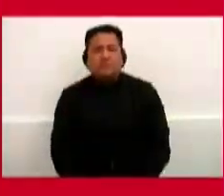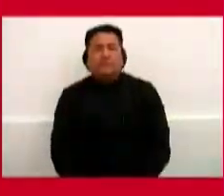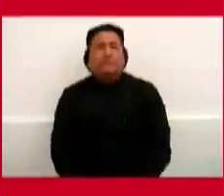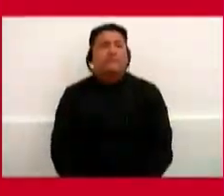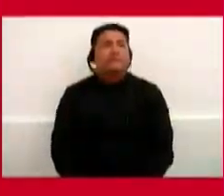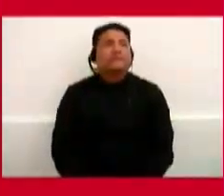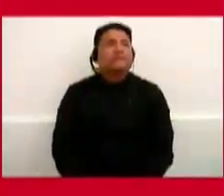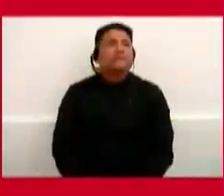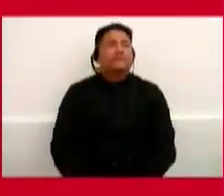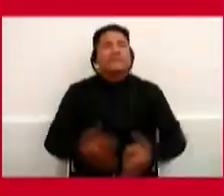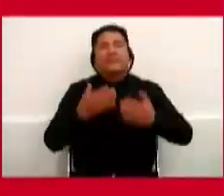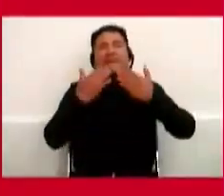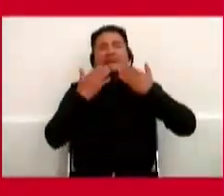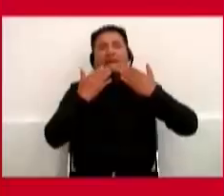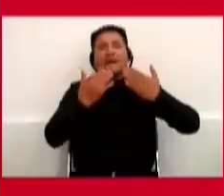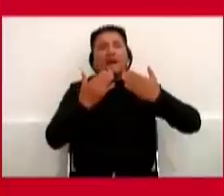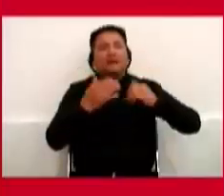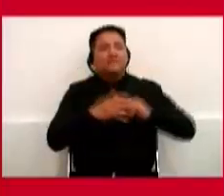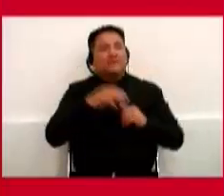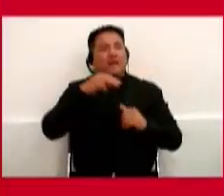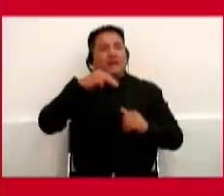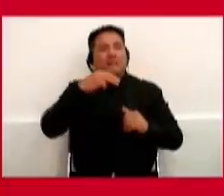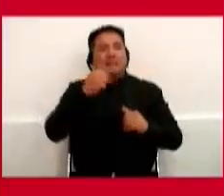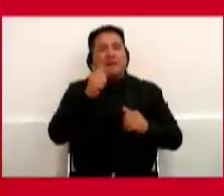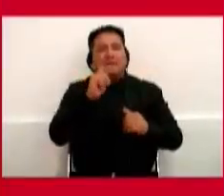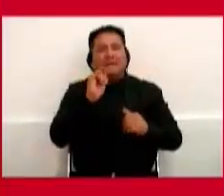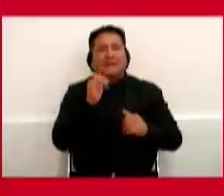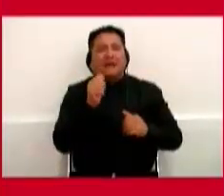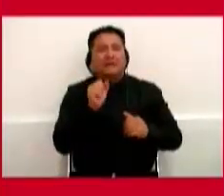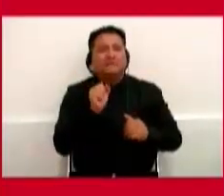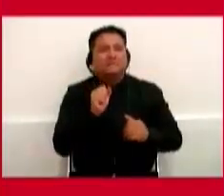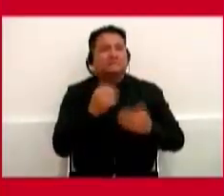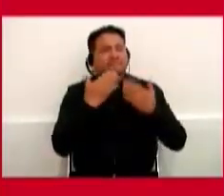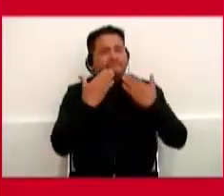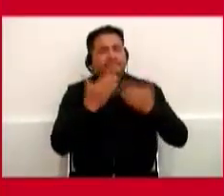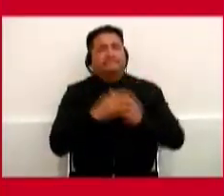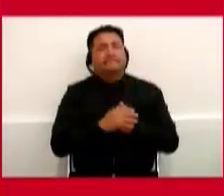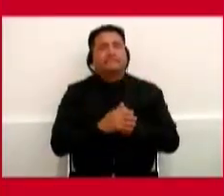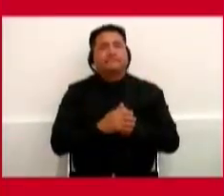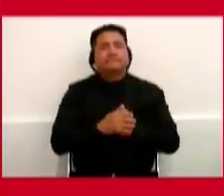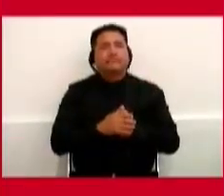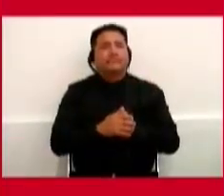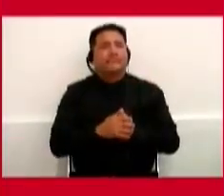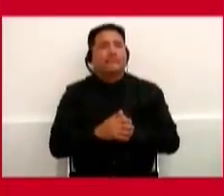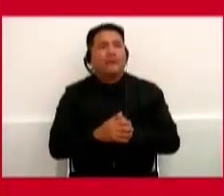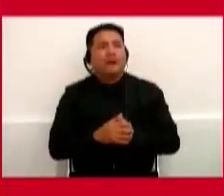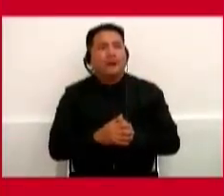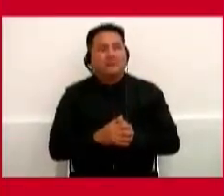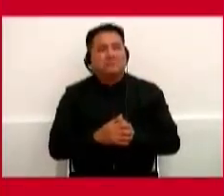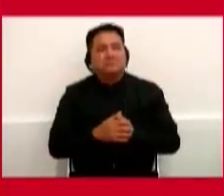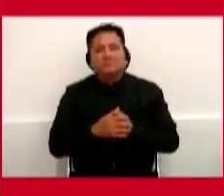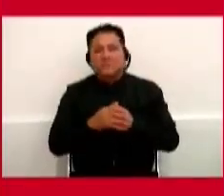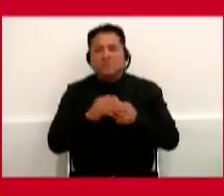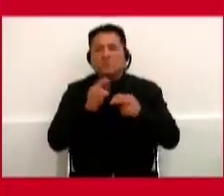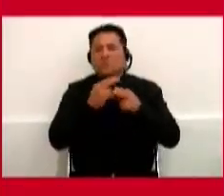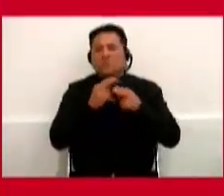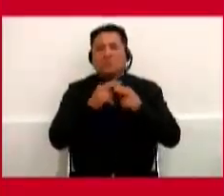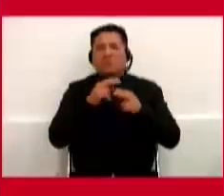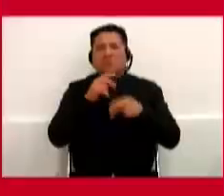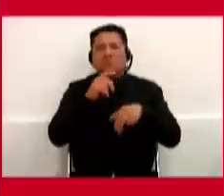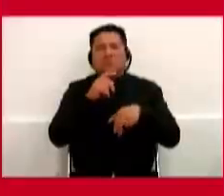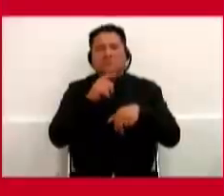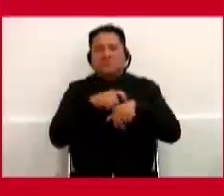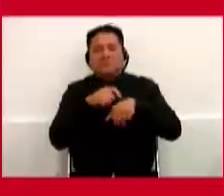Muchas gracias, Matías, por tu presentación. Muy interesante. Tenemos un poco de tiempo, pero quiero hacerte un par de